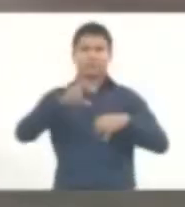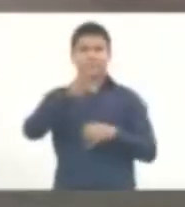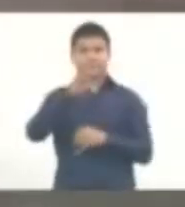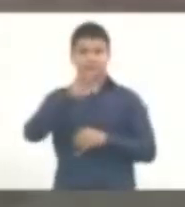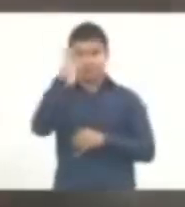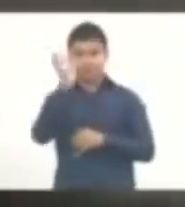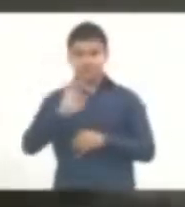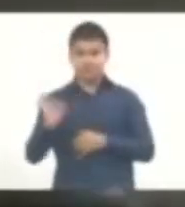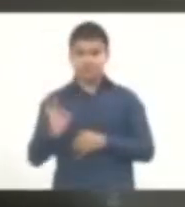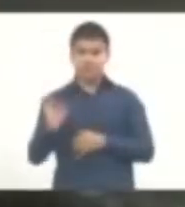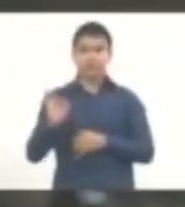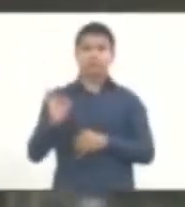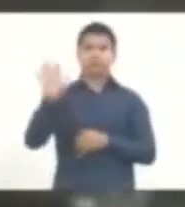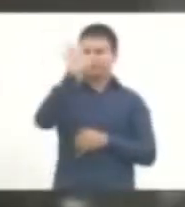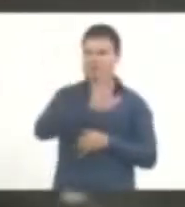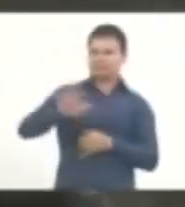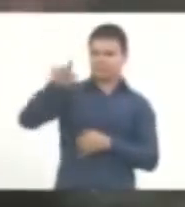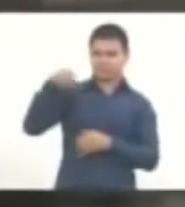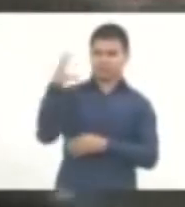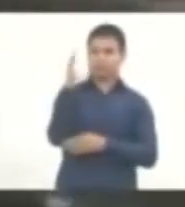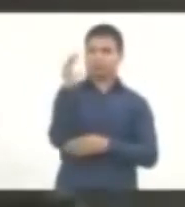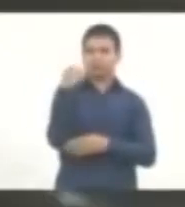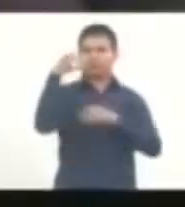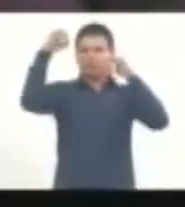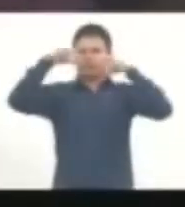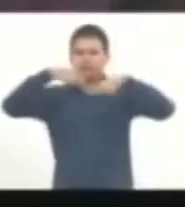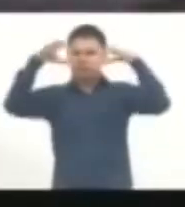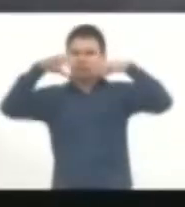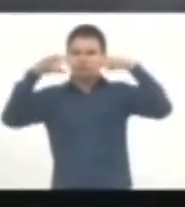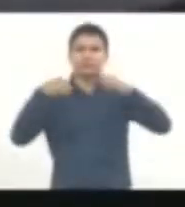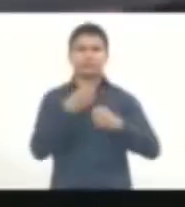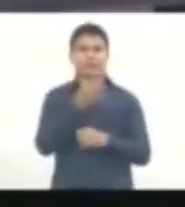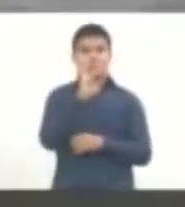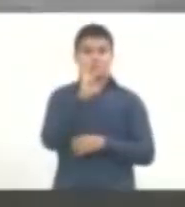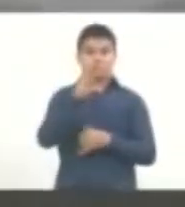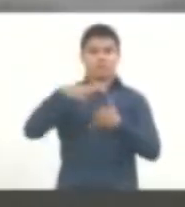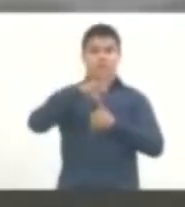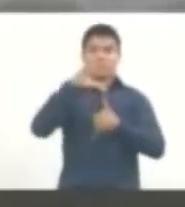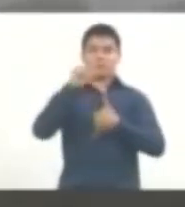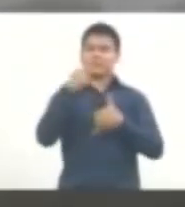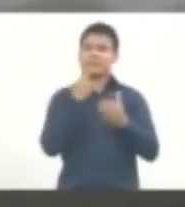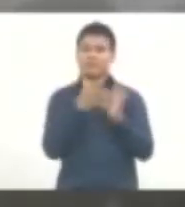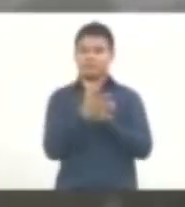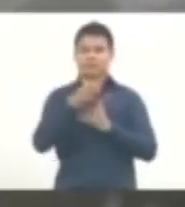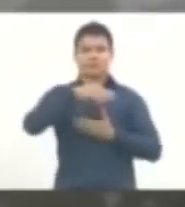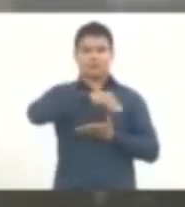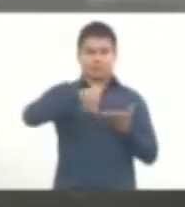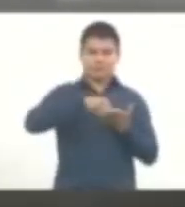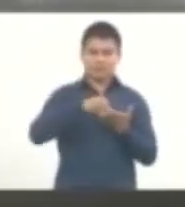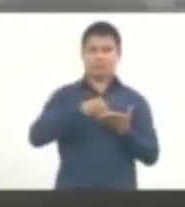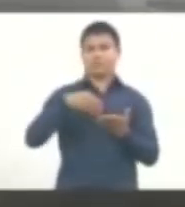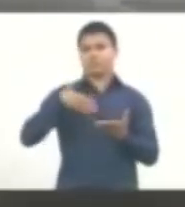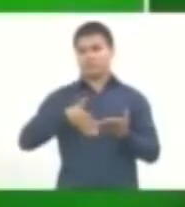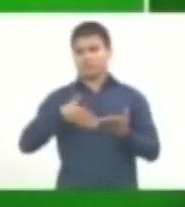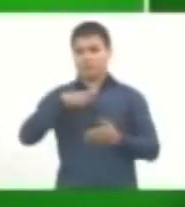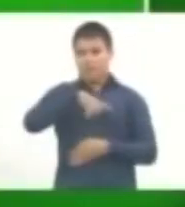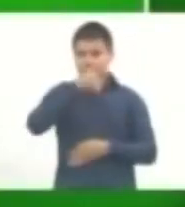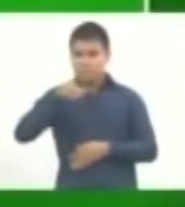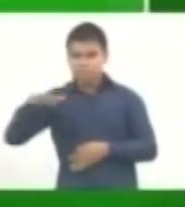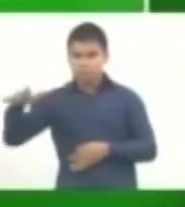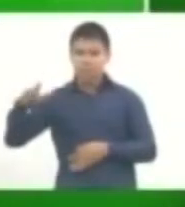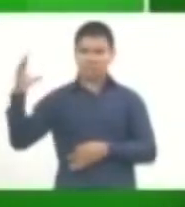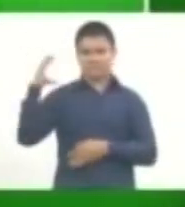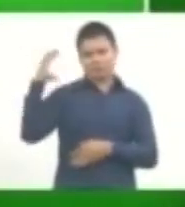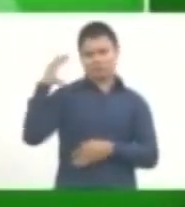departamentos del país están en amenazas de inundación. Cuatro de ellos son de la región Caribe: Atlántico, Magdalena, Cesar y Córdoba.